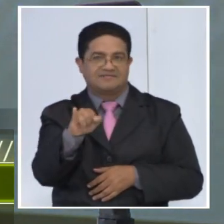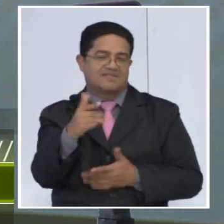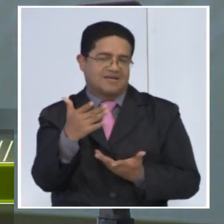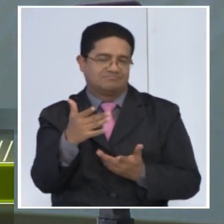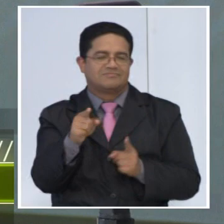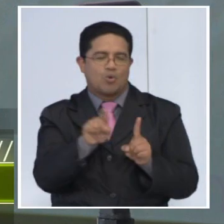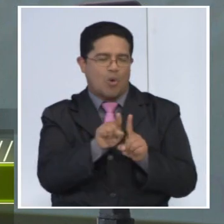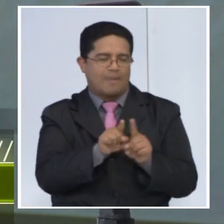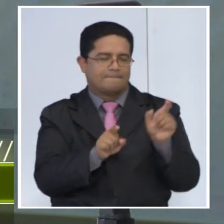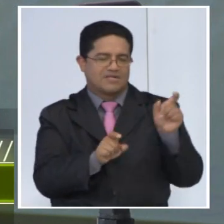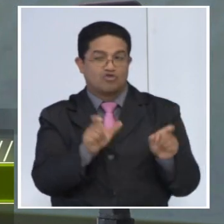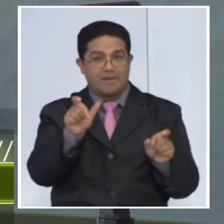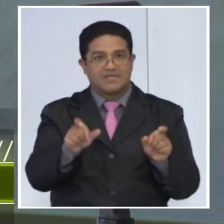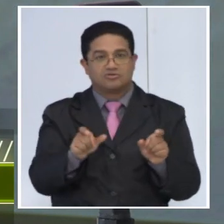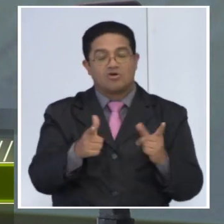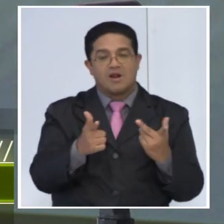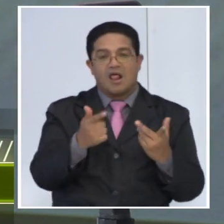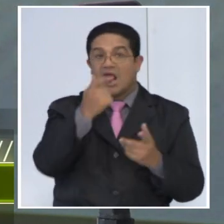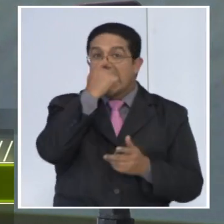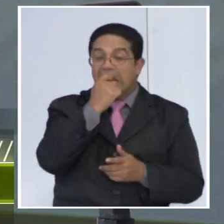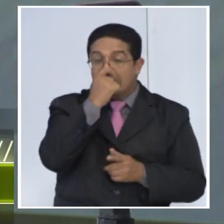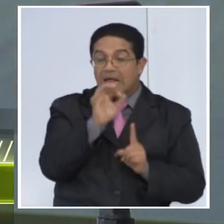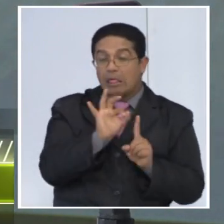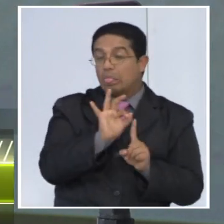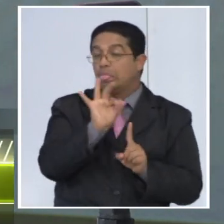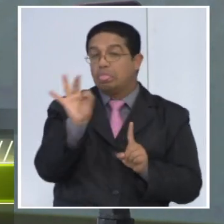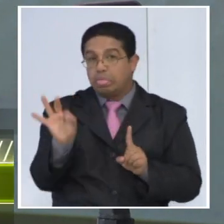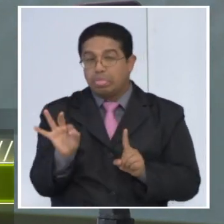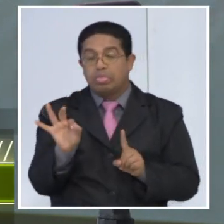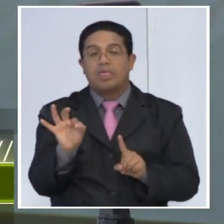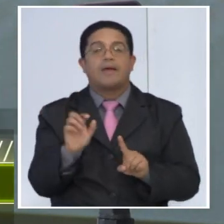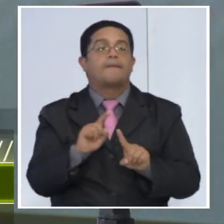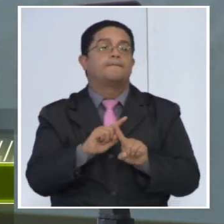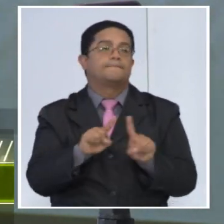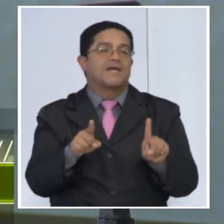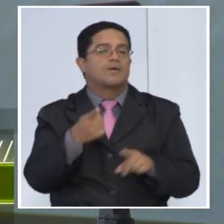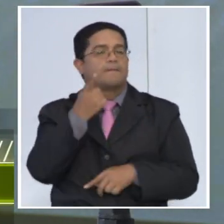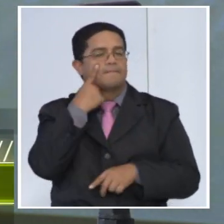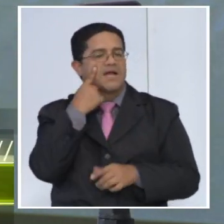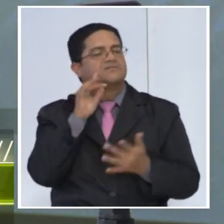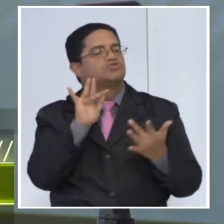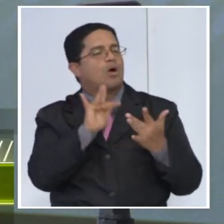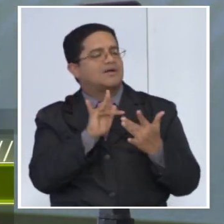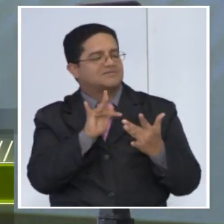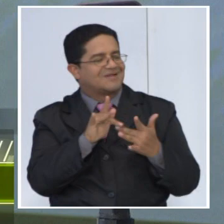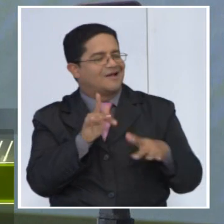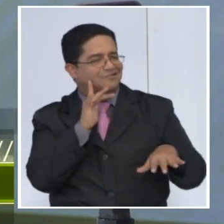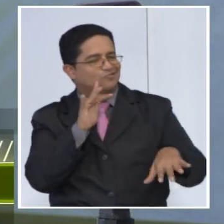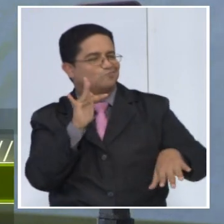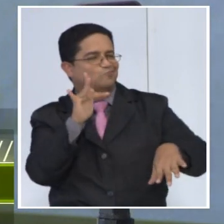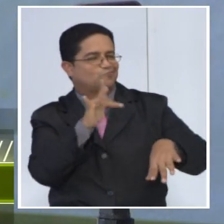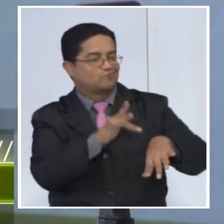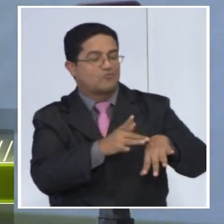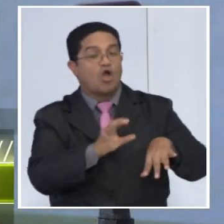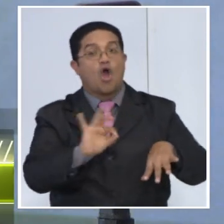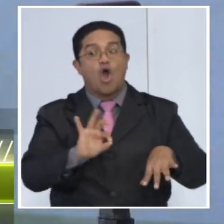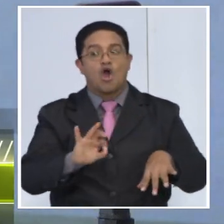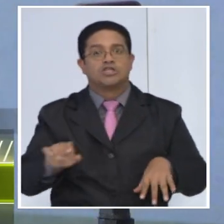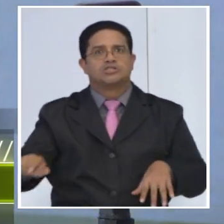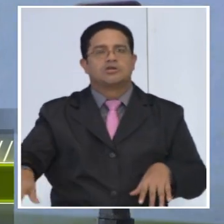transmite persona a persona por secreción respiratoria, pero ahí sí se describen más casos del contacto con superficies, me llevo las